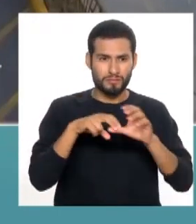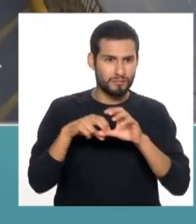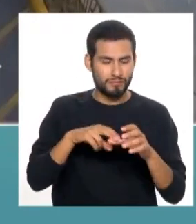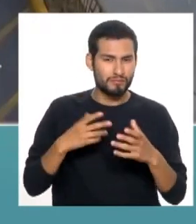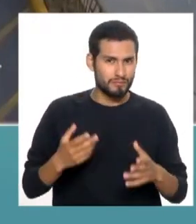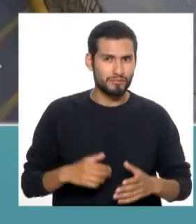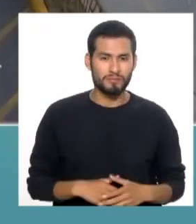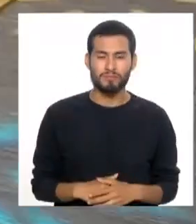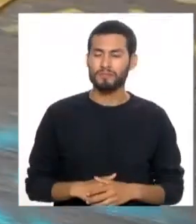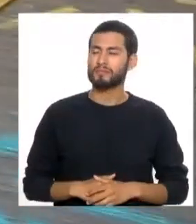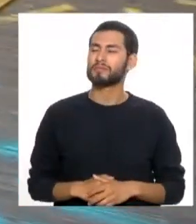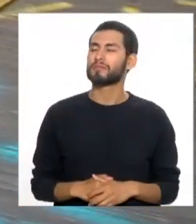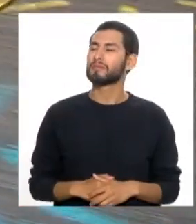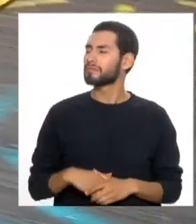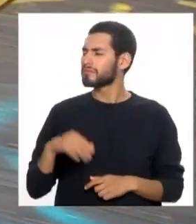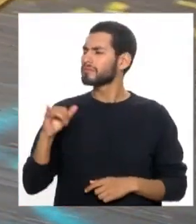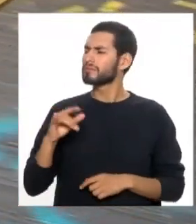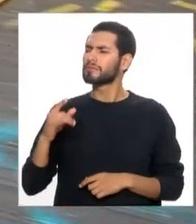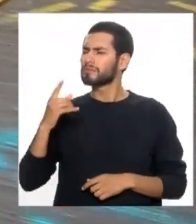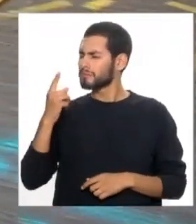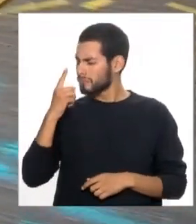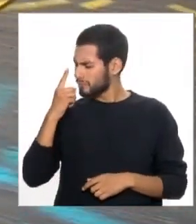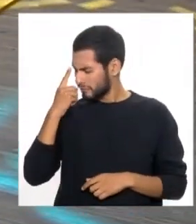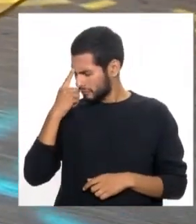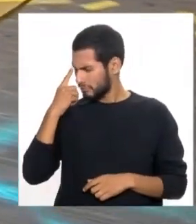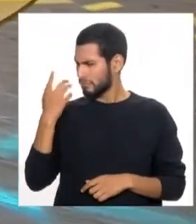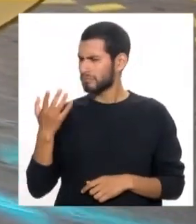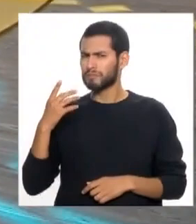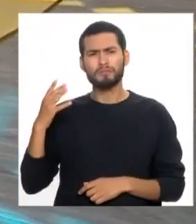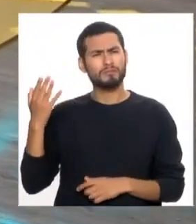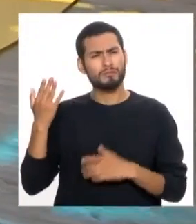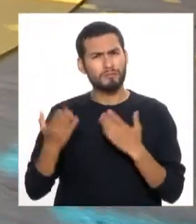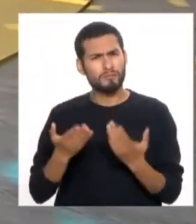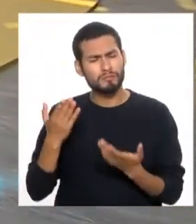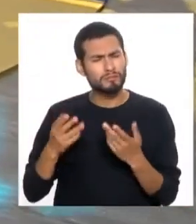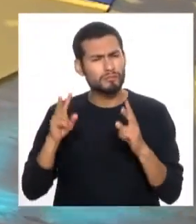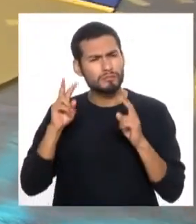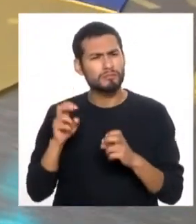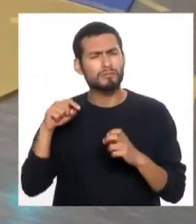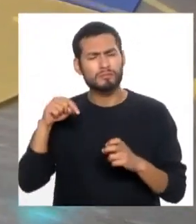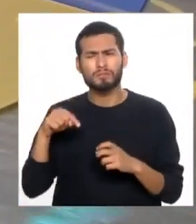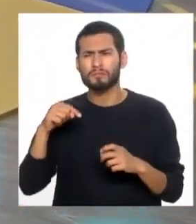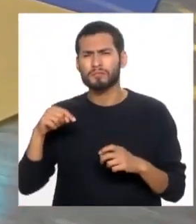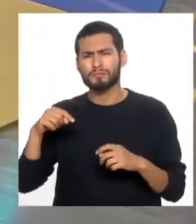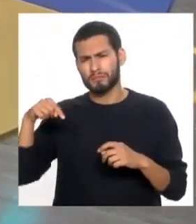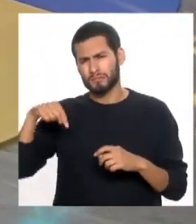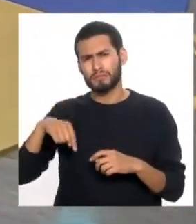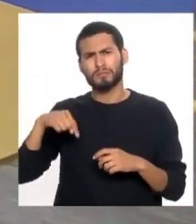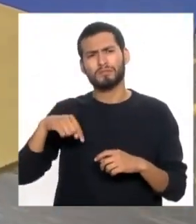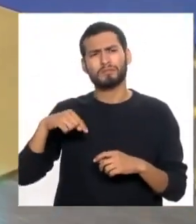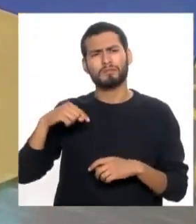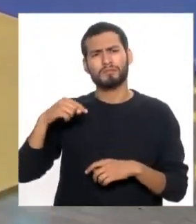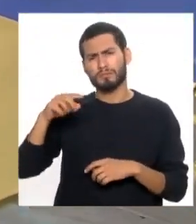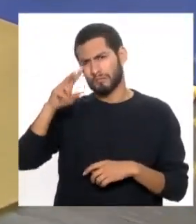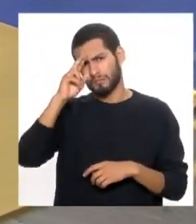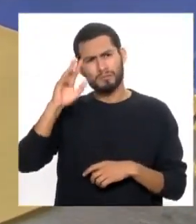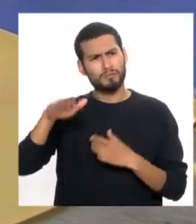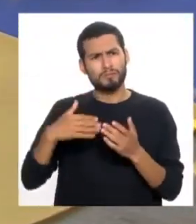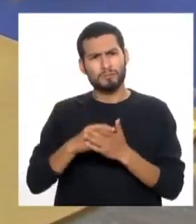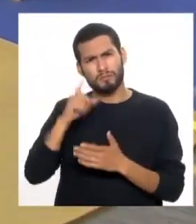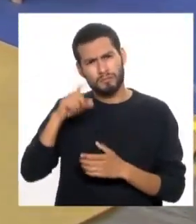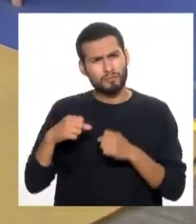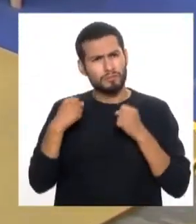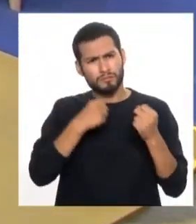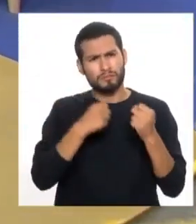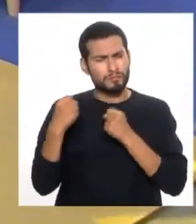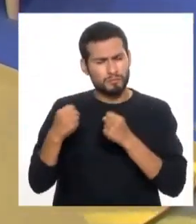diariamente. Ahora, también hay una idea que tiene que ver de repente con esta zona del mundo, de que todos debemos tener un auto y